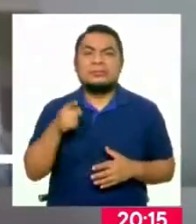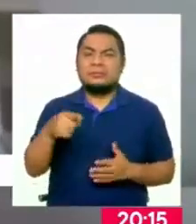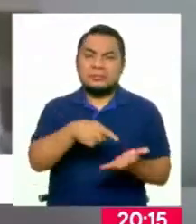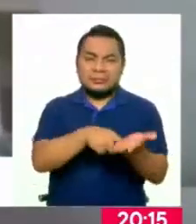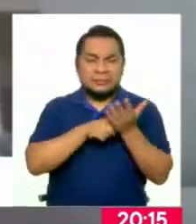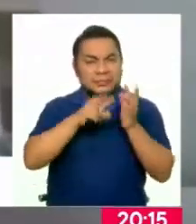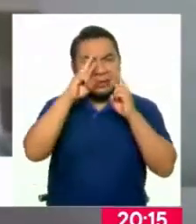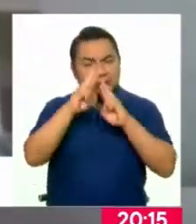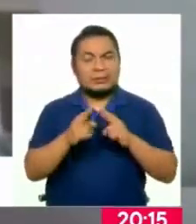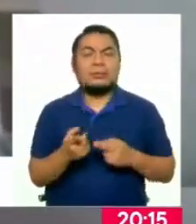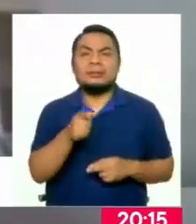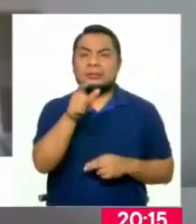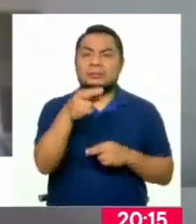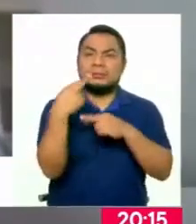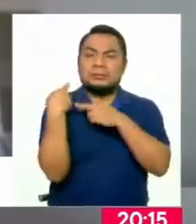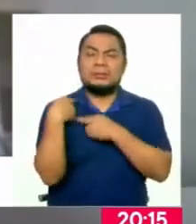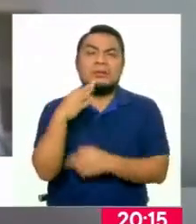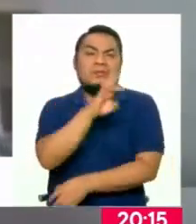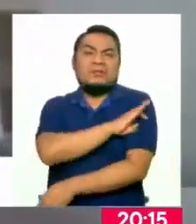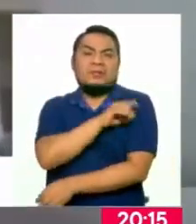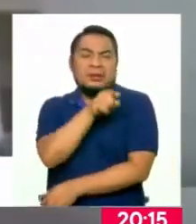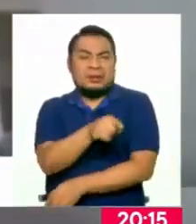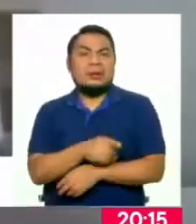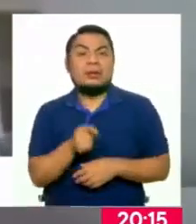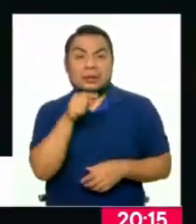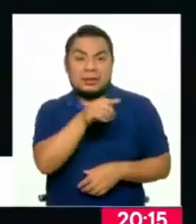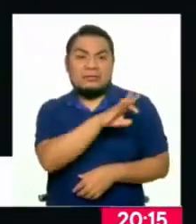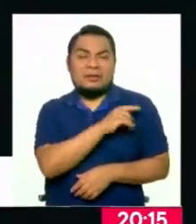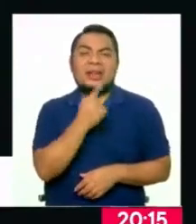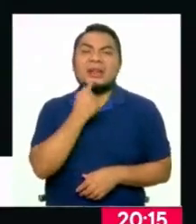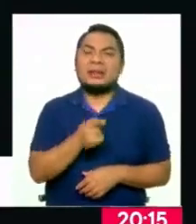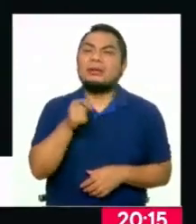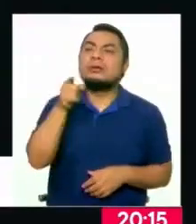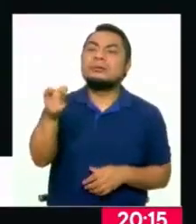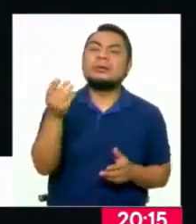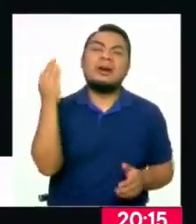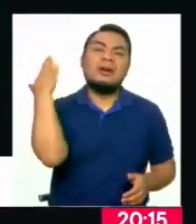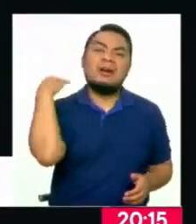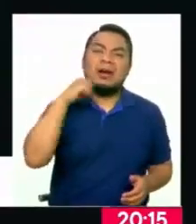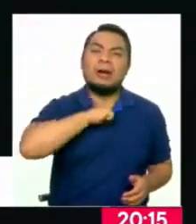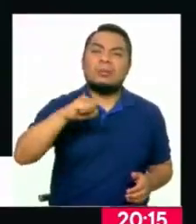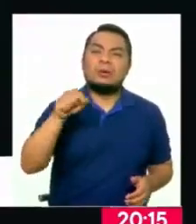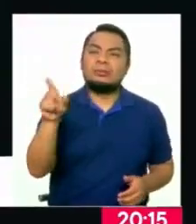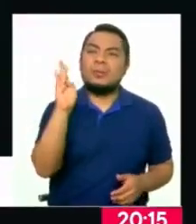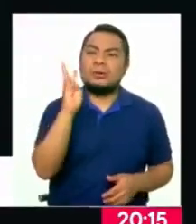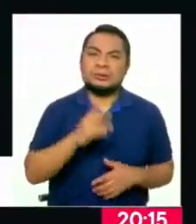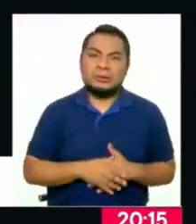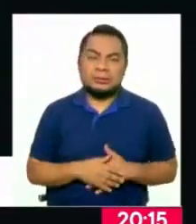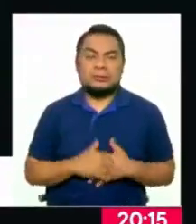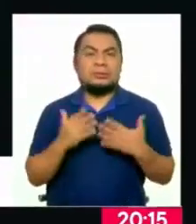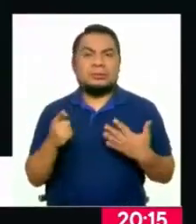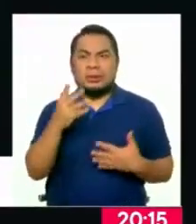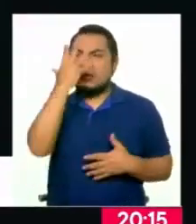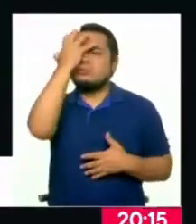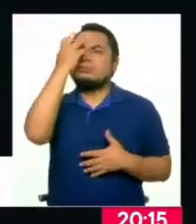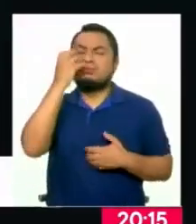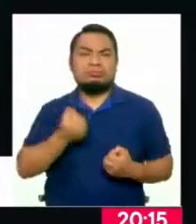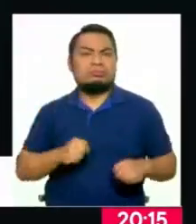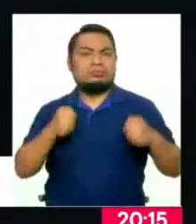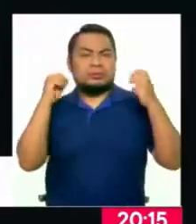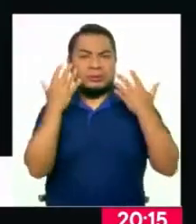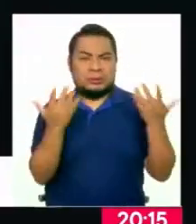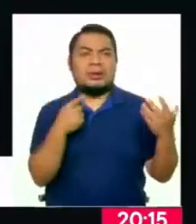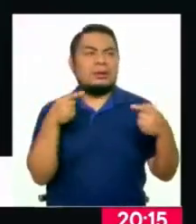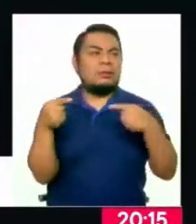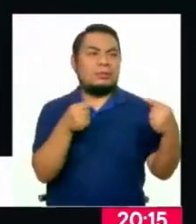Le exigió respeto al representante del Ministerio Público luego que éste mencionara una supuesta infidelidad. Esto se dio en una